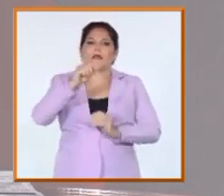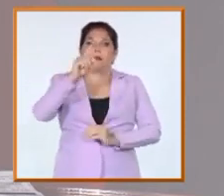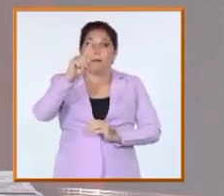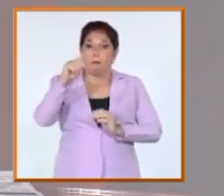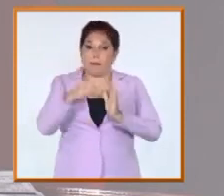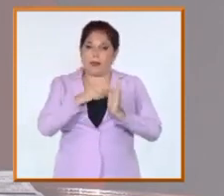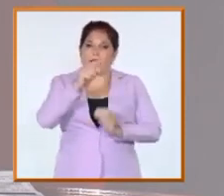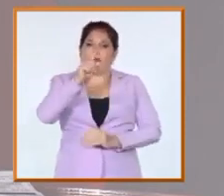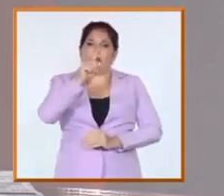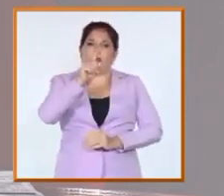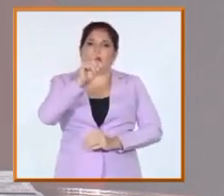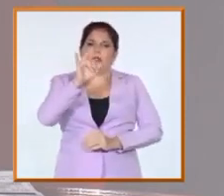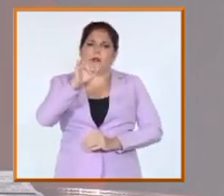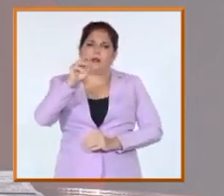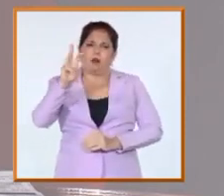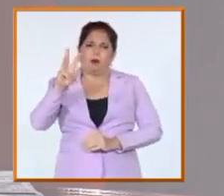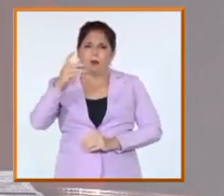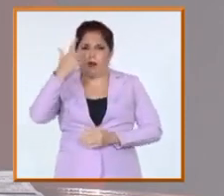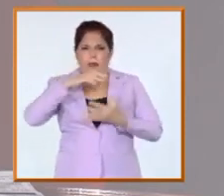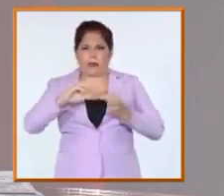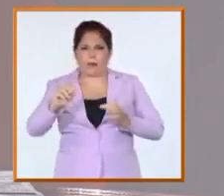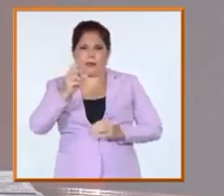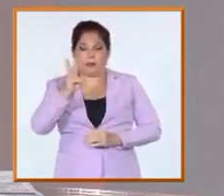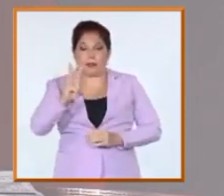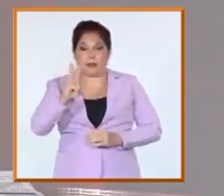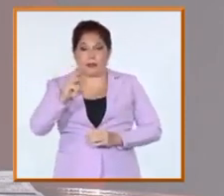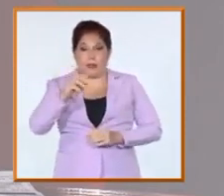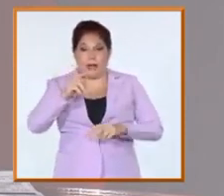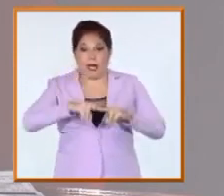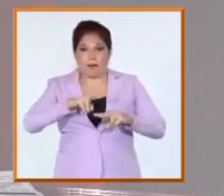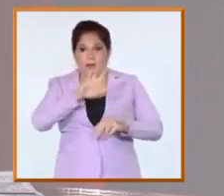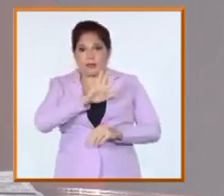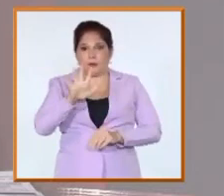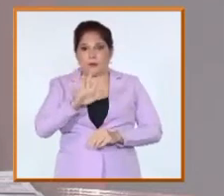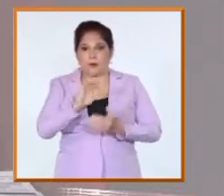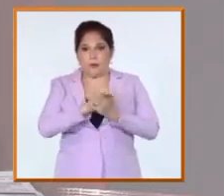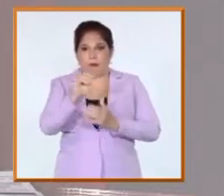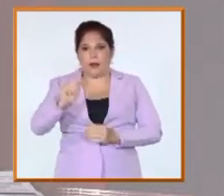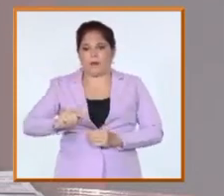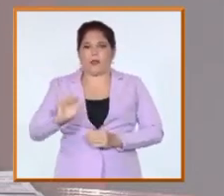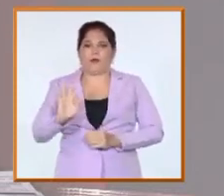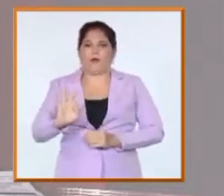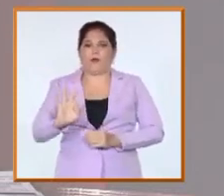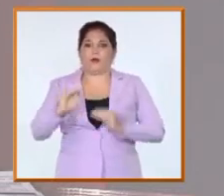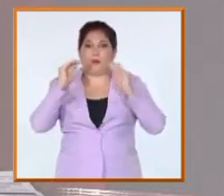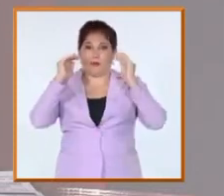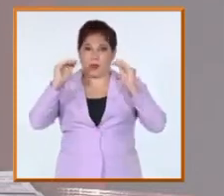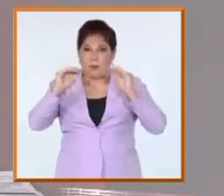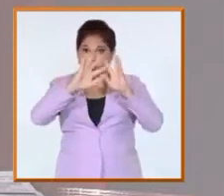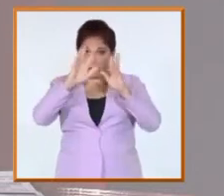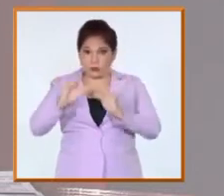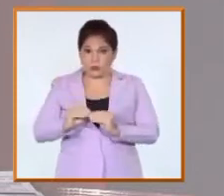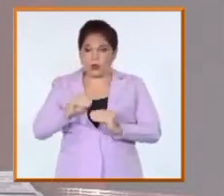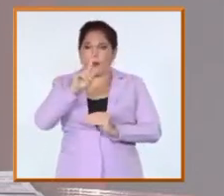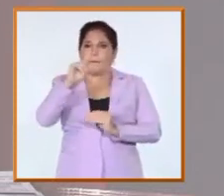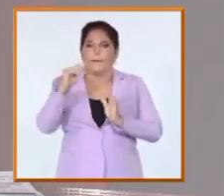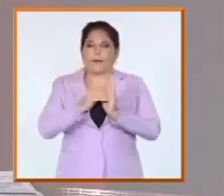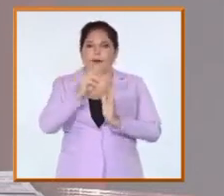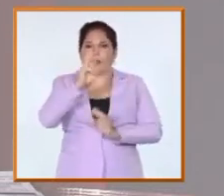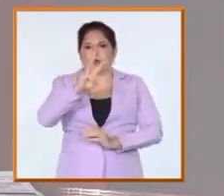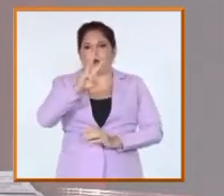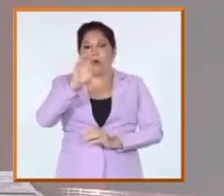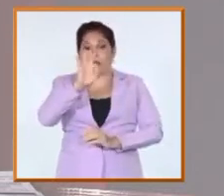en Artemisa 13 en la Habana 55 y en mayabé que es 8 Esas son las 1800 14